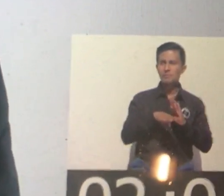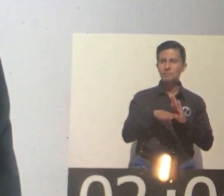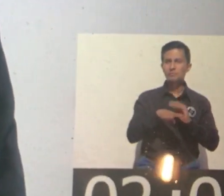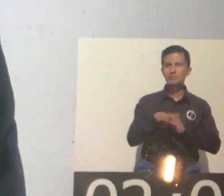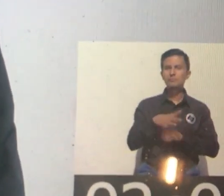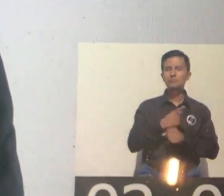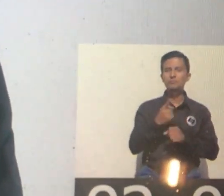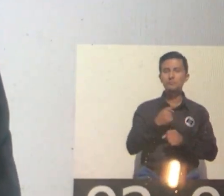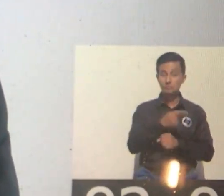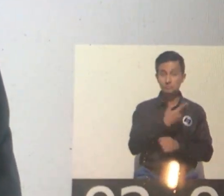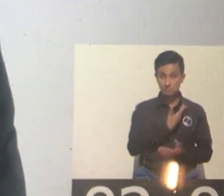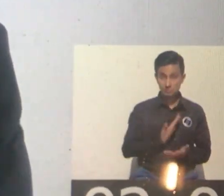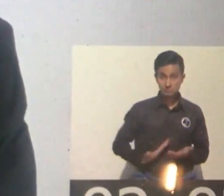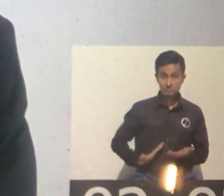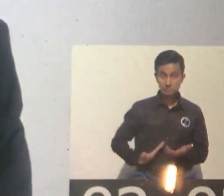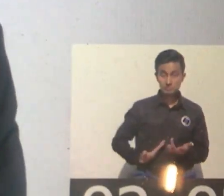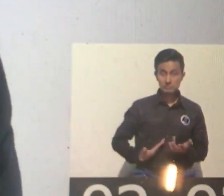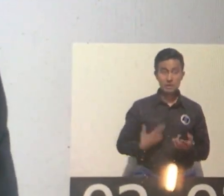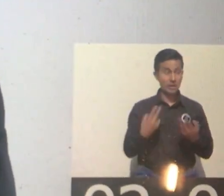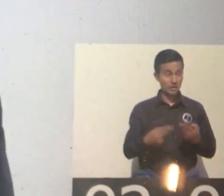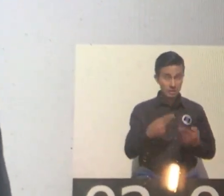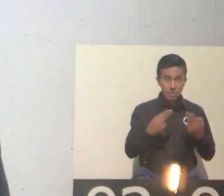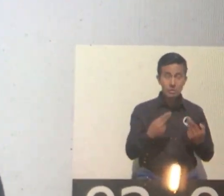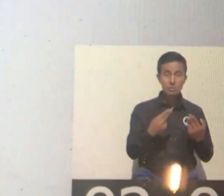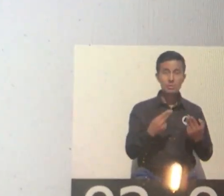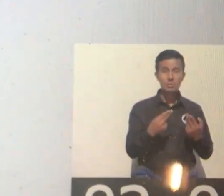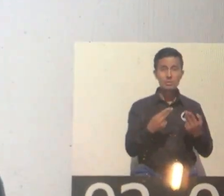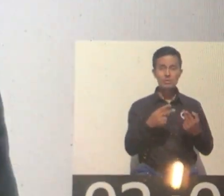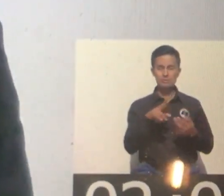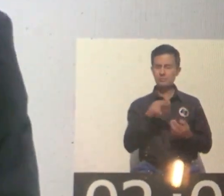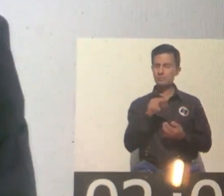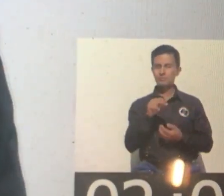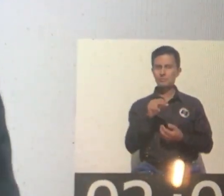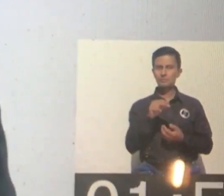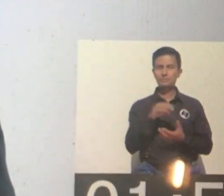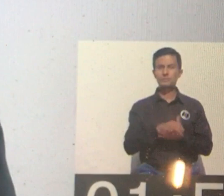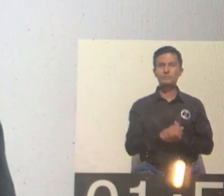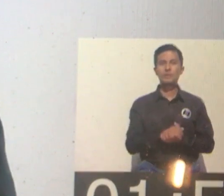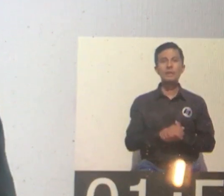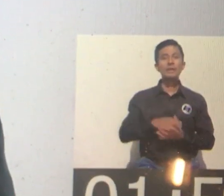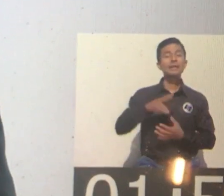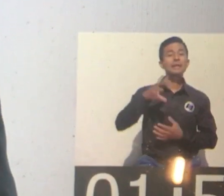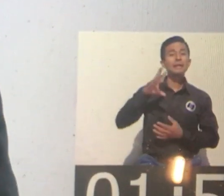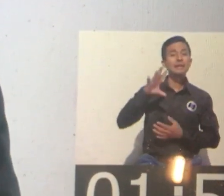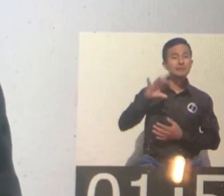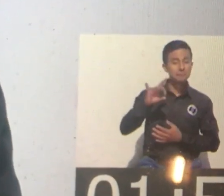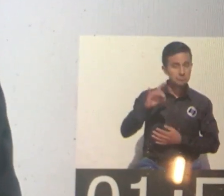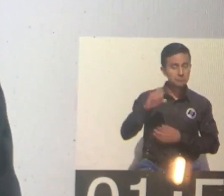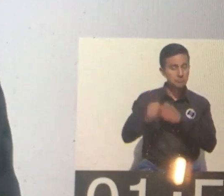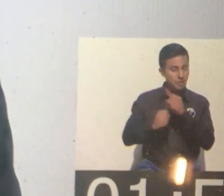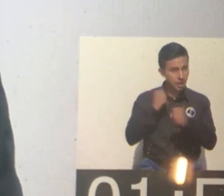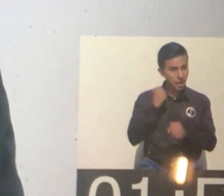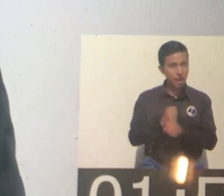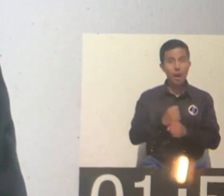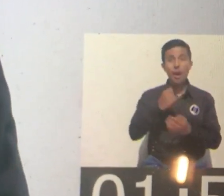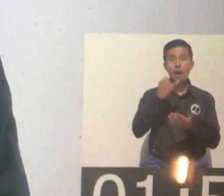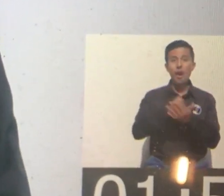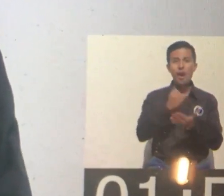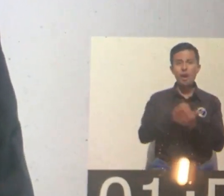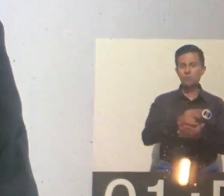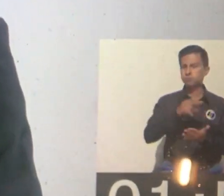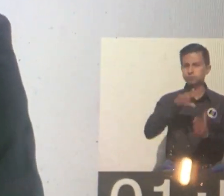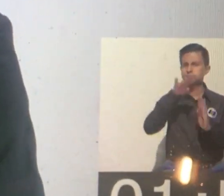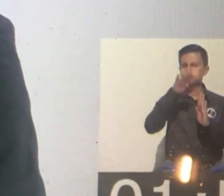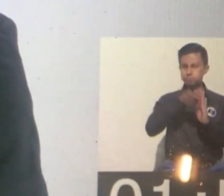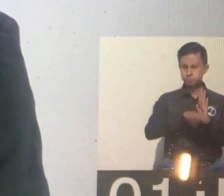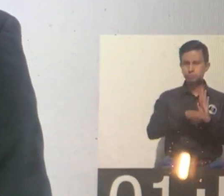municipal no es una inmobiliaria y no va a hacer negocio a 30 años sin intereses no vamos a necesitar